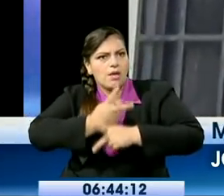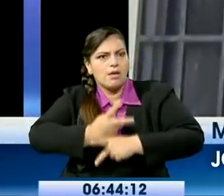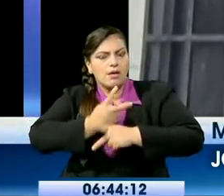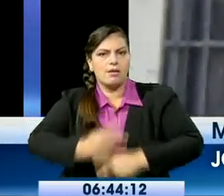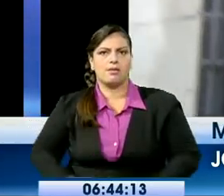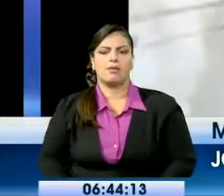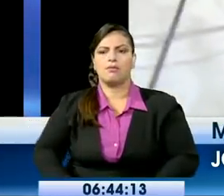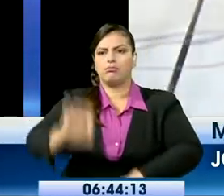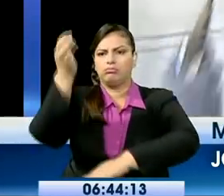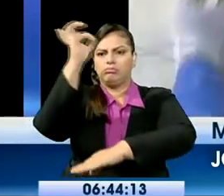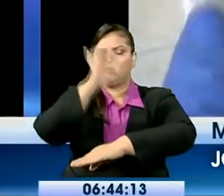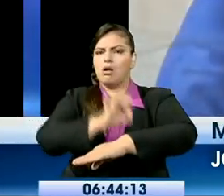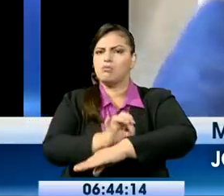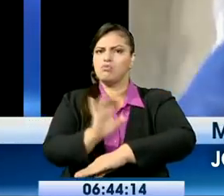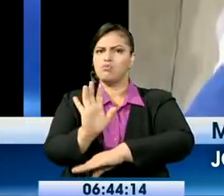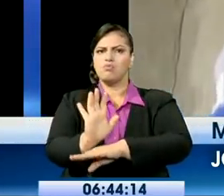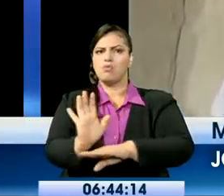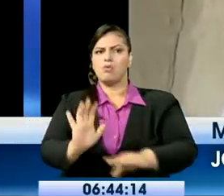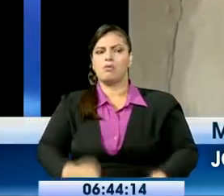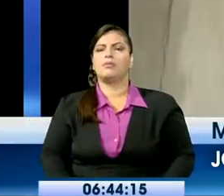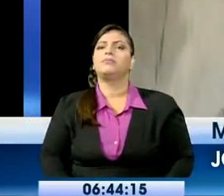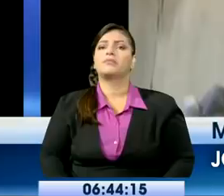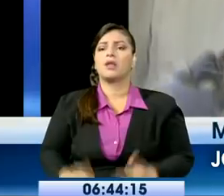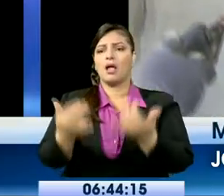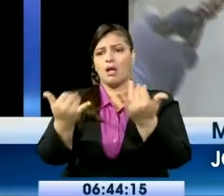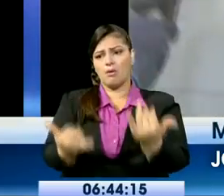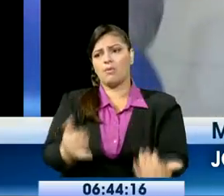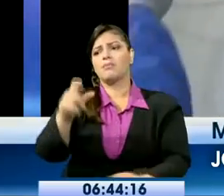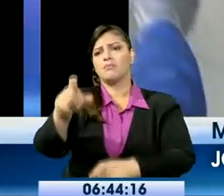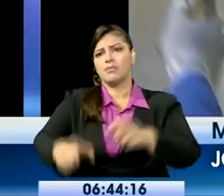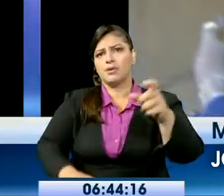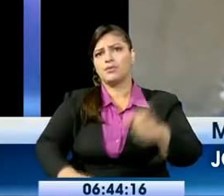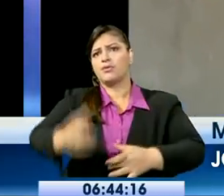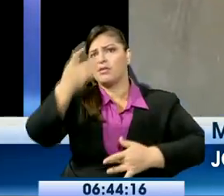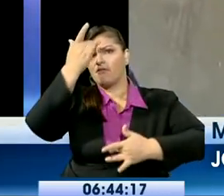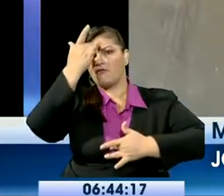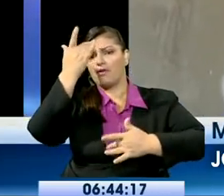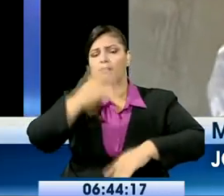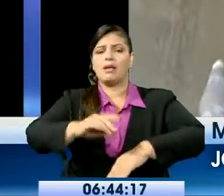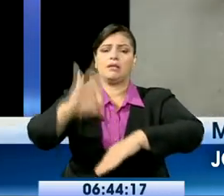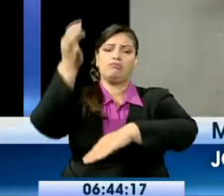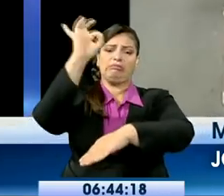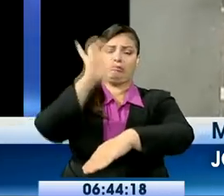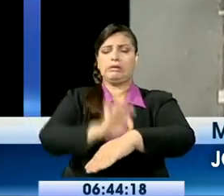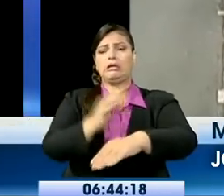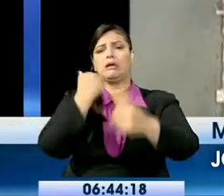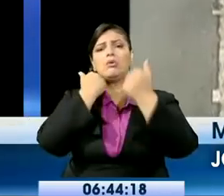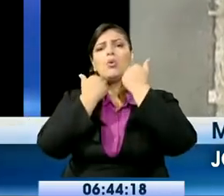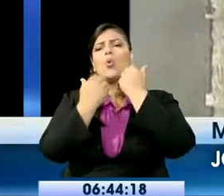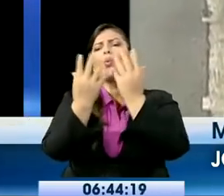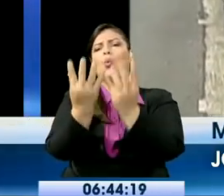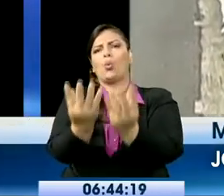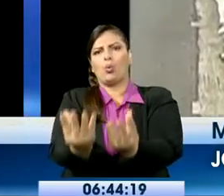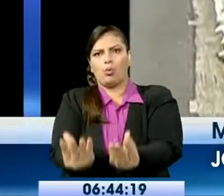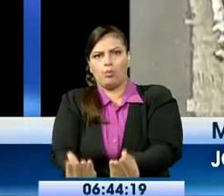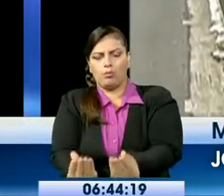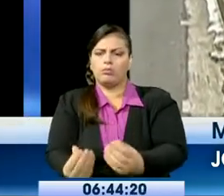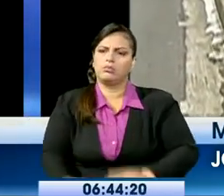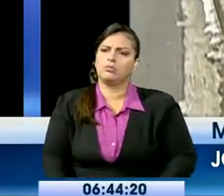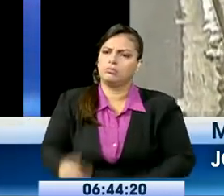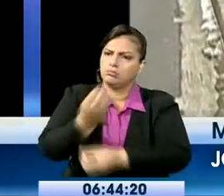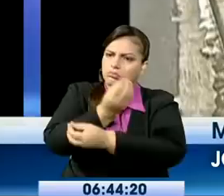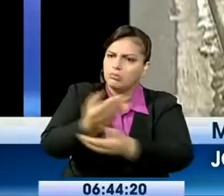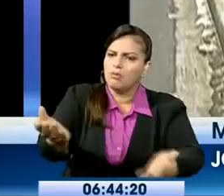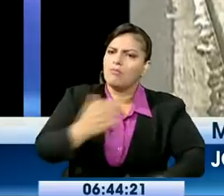el menor número de casos, y eso lo podemos lograr, insisto, con la concurrencia y la colaboración de todos los ciudadanos y especialmente